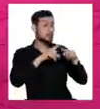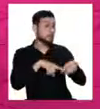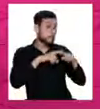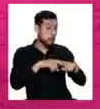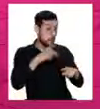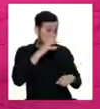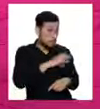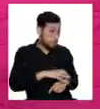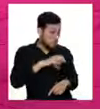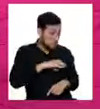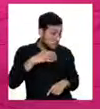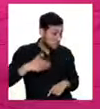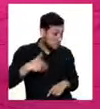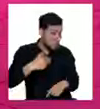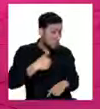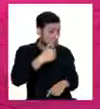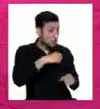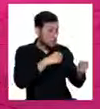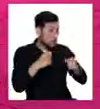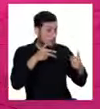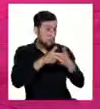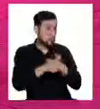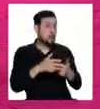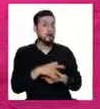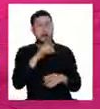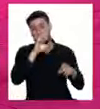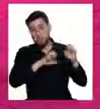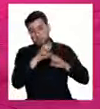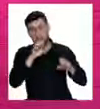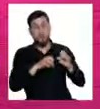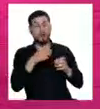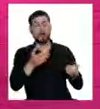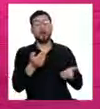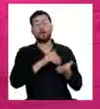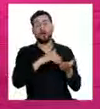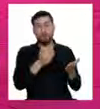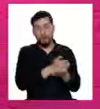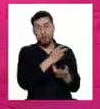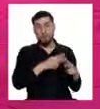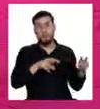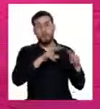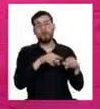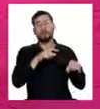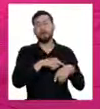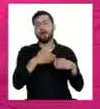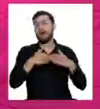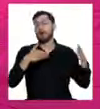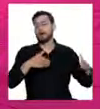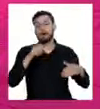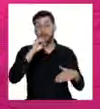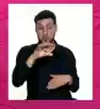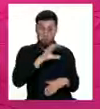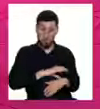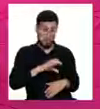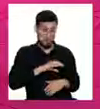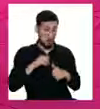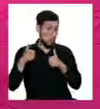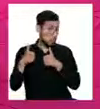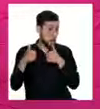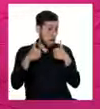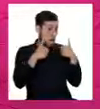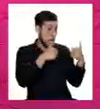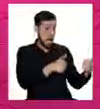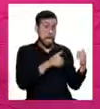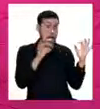del comportamiento que has tenido en las vías, vamos evaluando en tu renovación o en tu revalidación cuánto periodo se te da. Si tú te has comportado muy bien, no has tenido